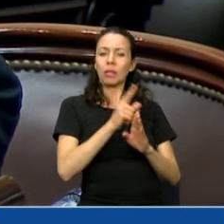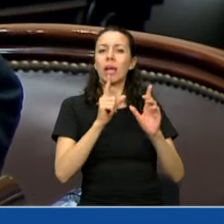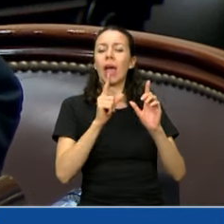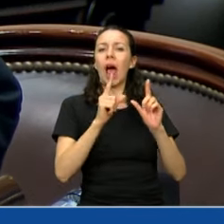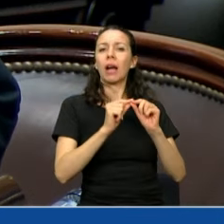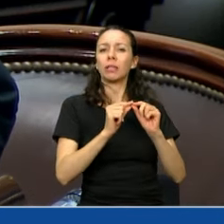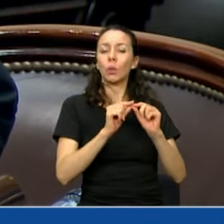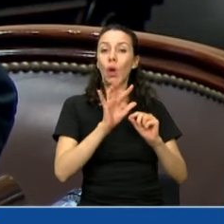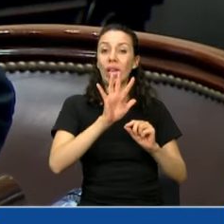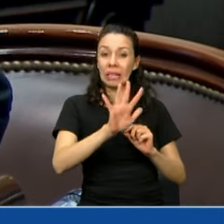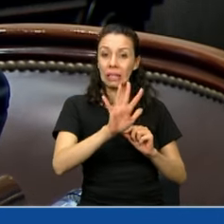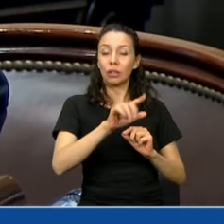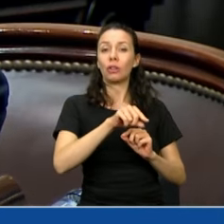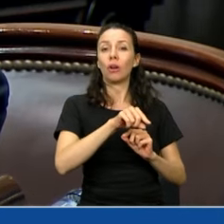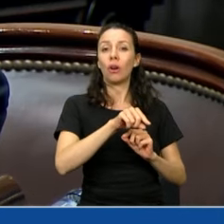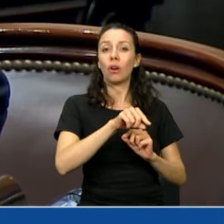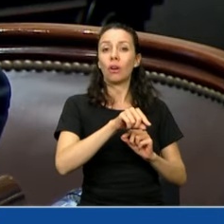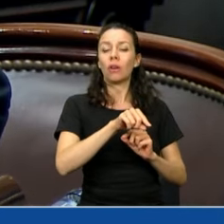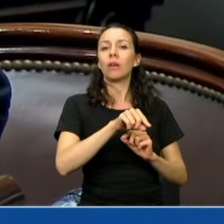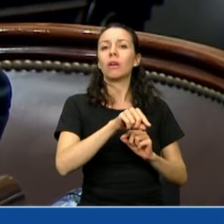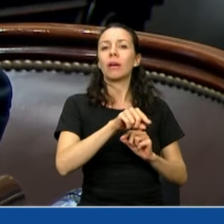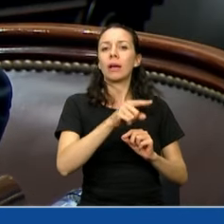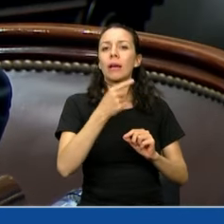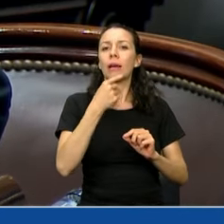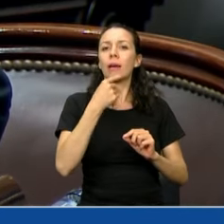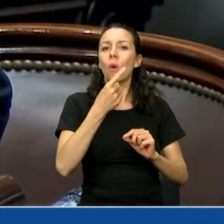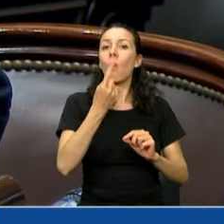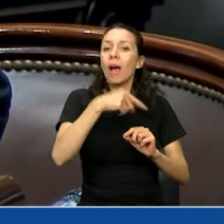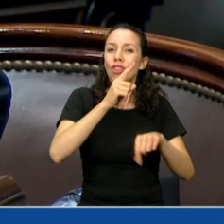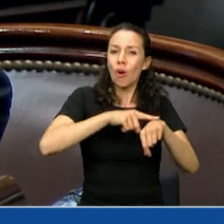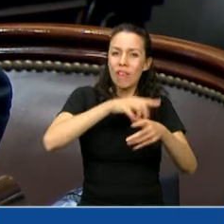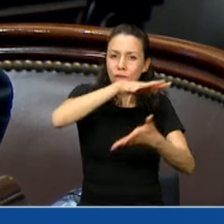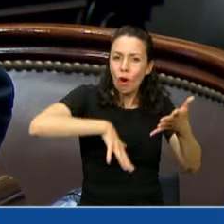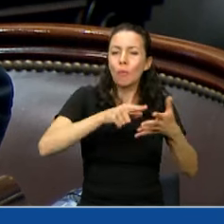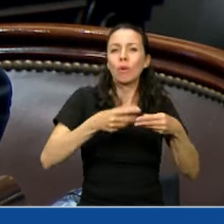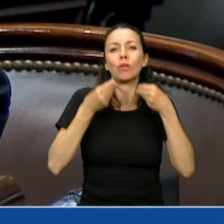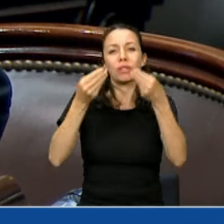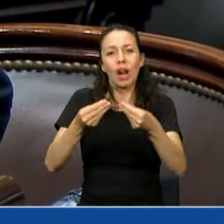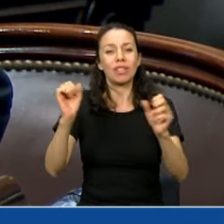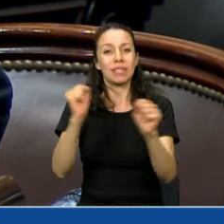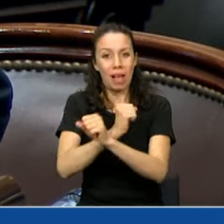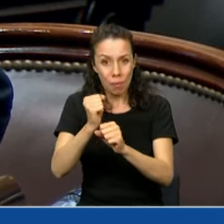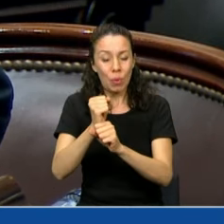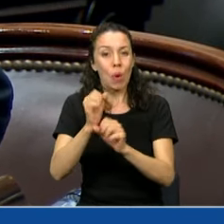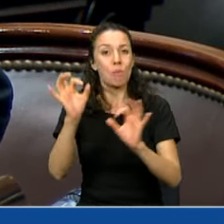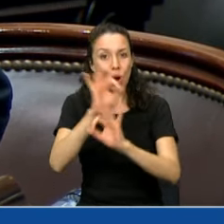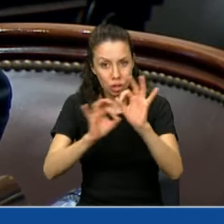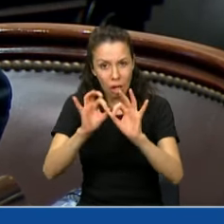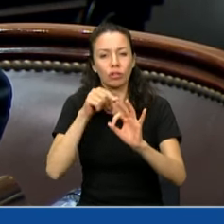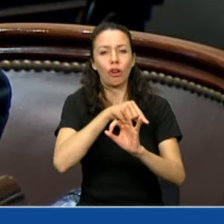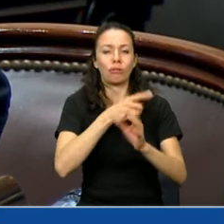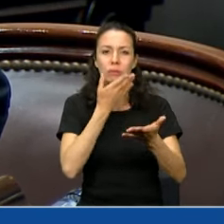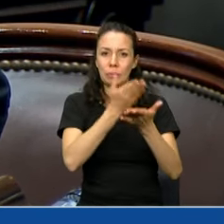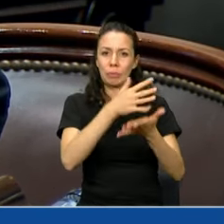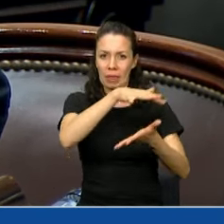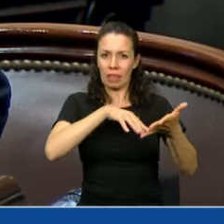quinto considerado al admitirse el proyecto continúa las ampliaciones aprobadas gozarán